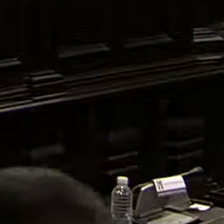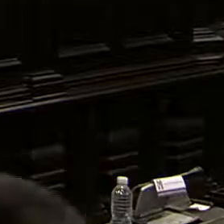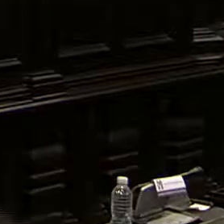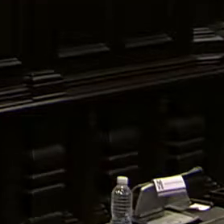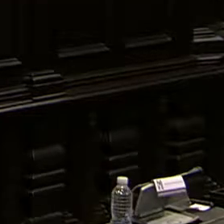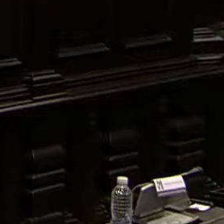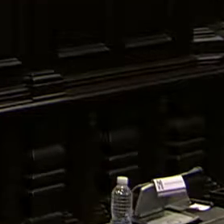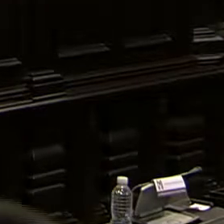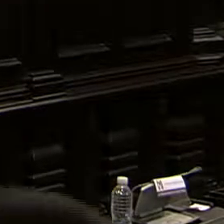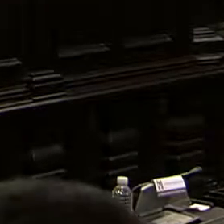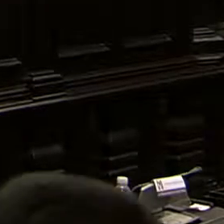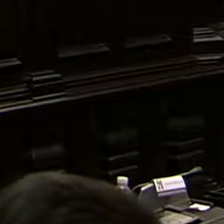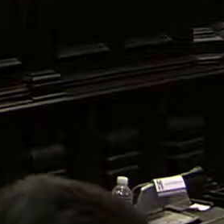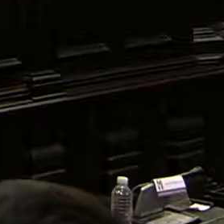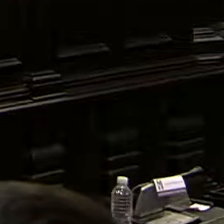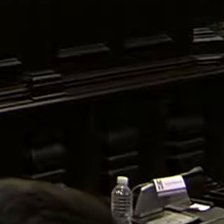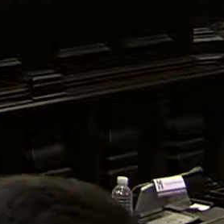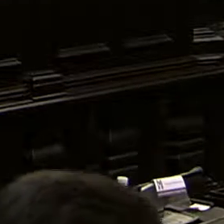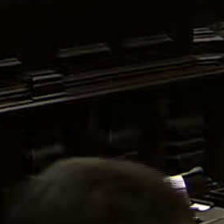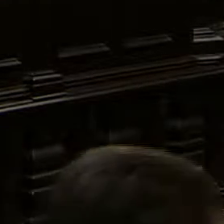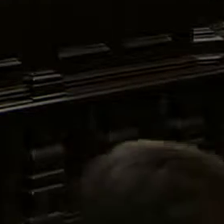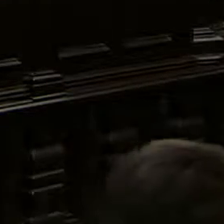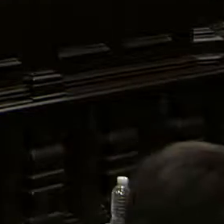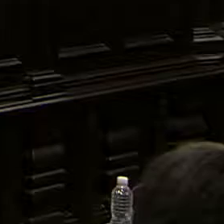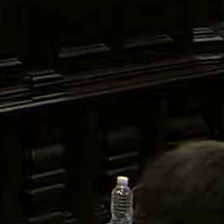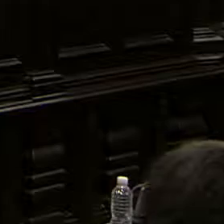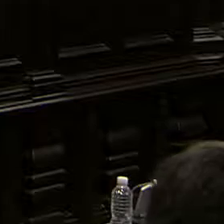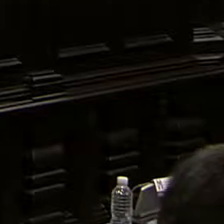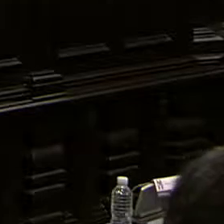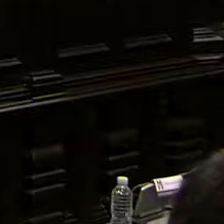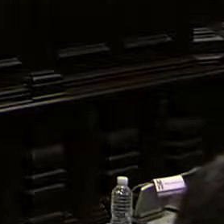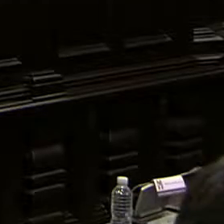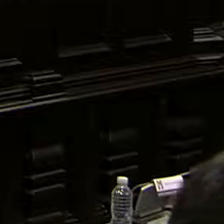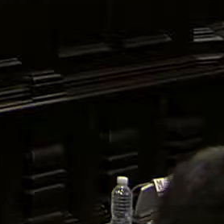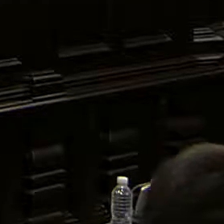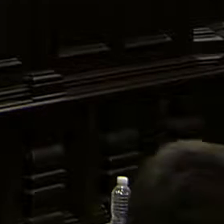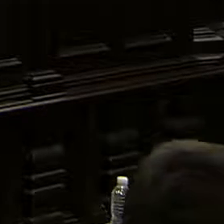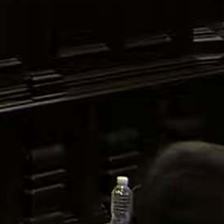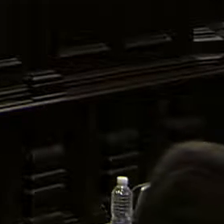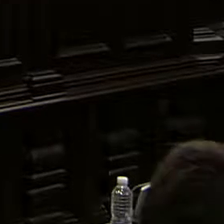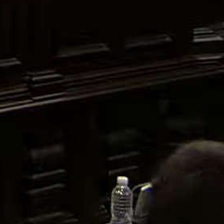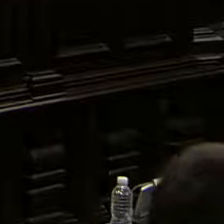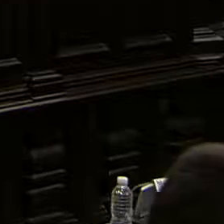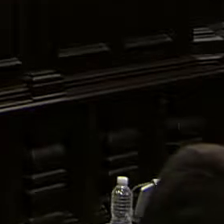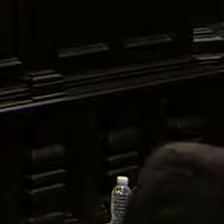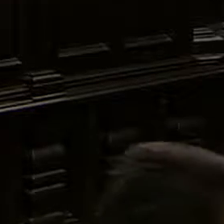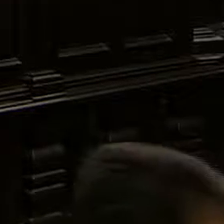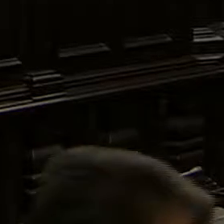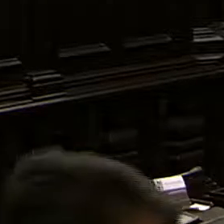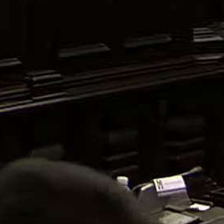Compañeros y compañeras, vengo a hablar a favor del artículo 18. Orden en la sala, por favor.